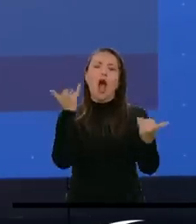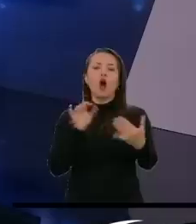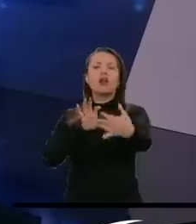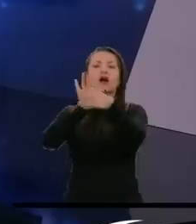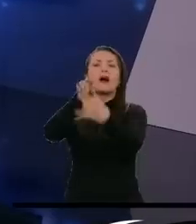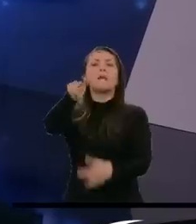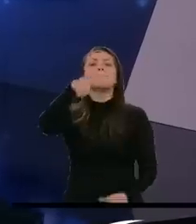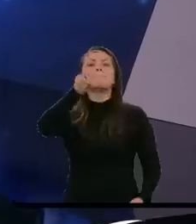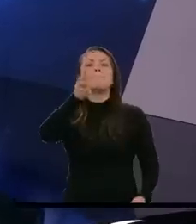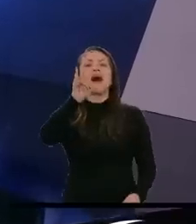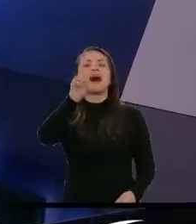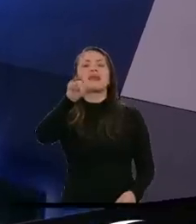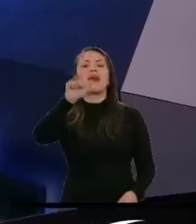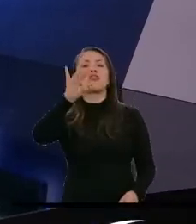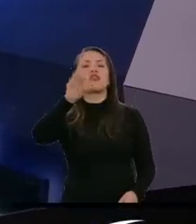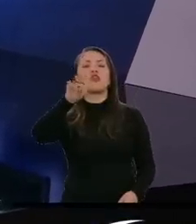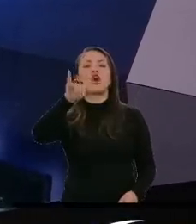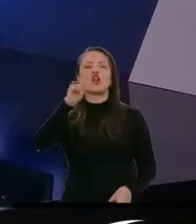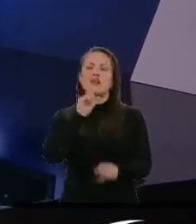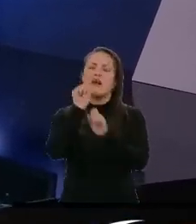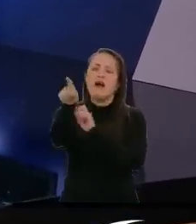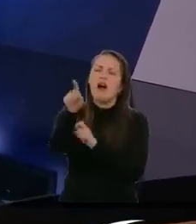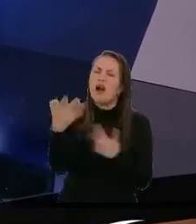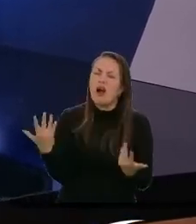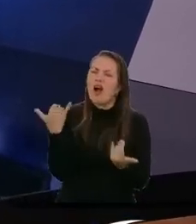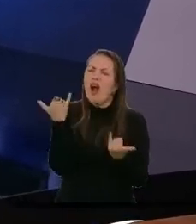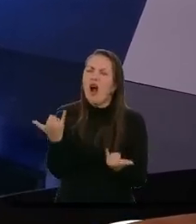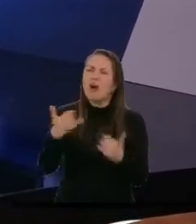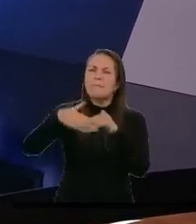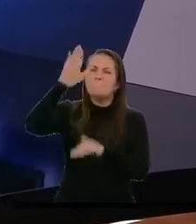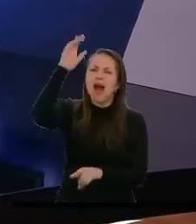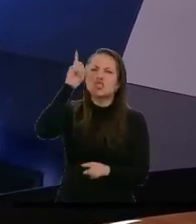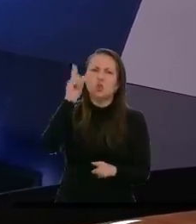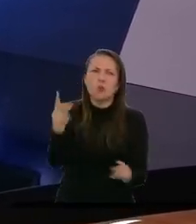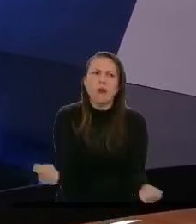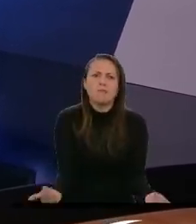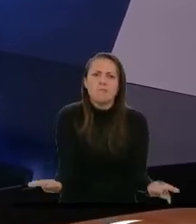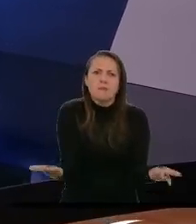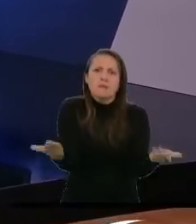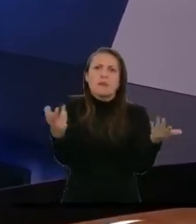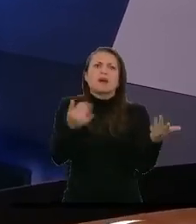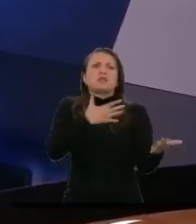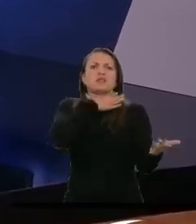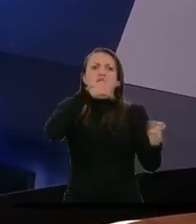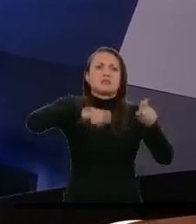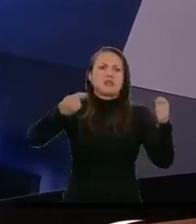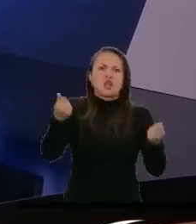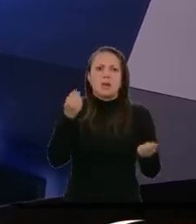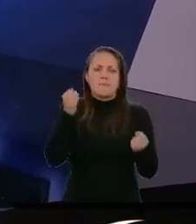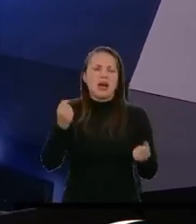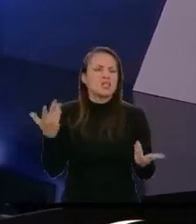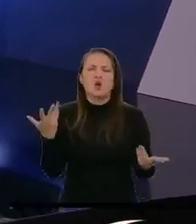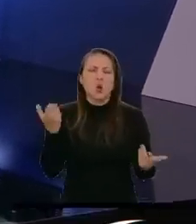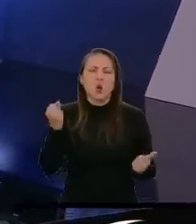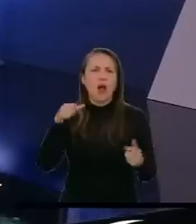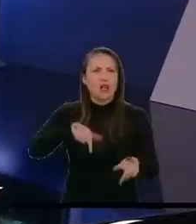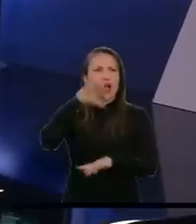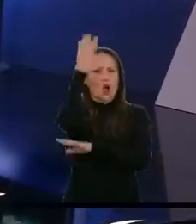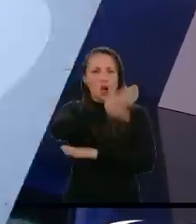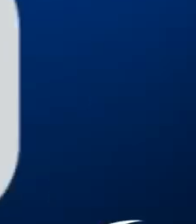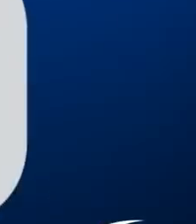María Antonia Calla, a quien le preguntamos, María Antonia, ¿qué es lo que está jalonando el costo de vida de los colombianos actualmente?